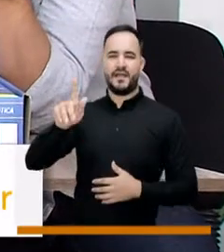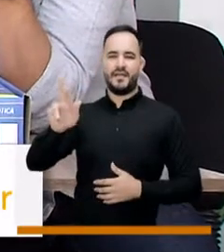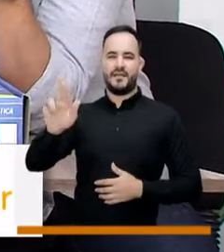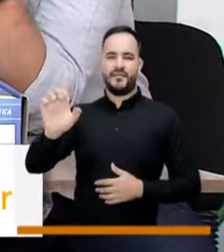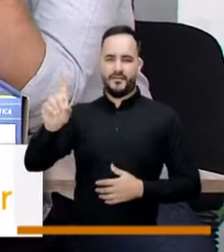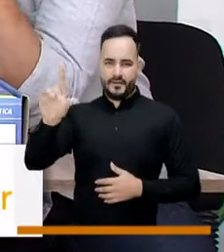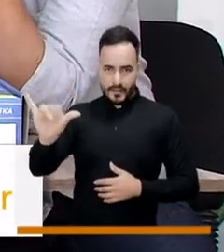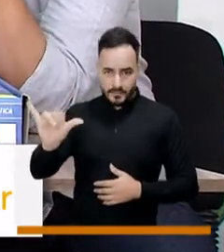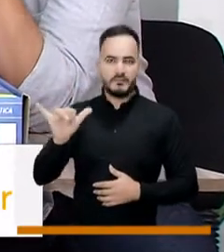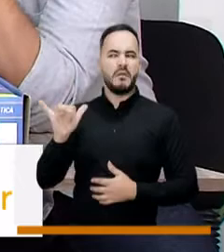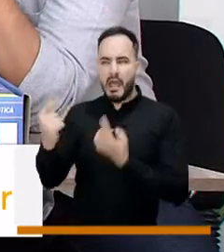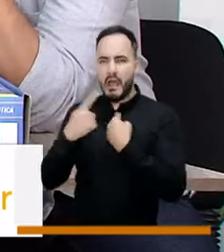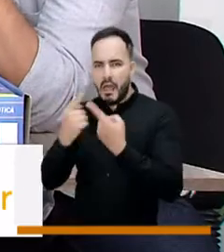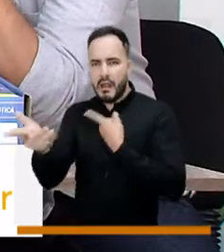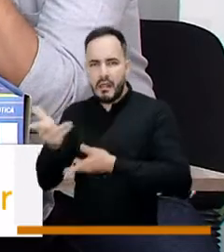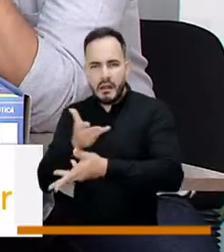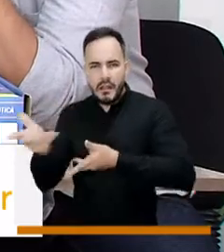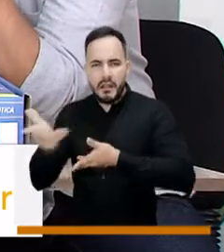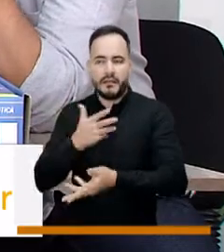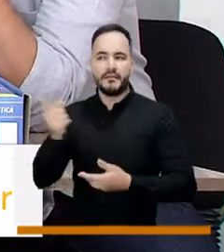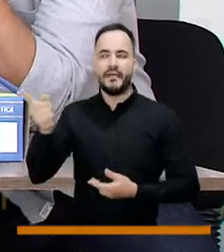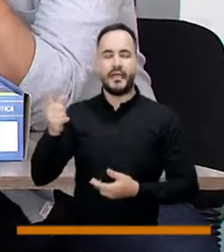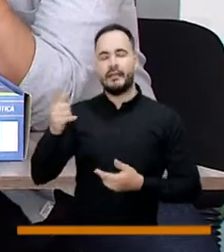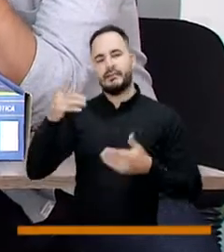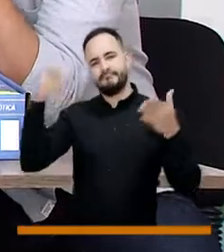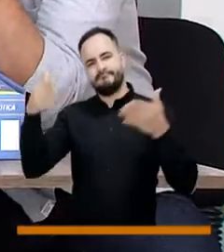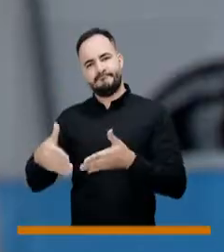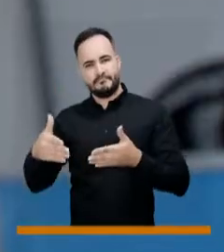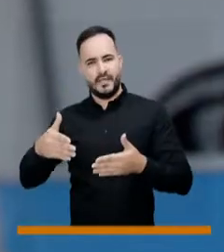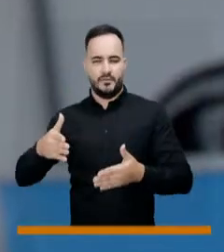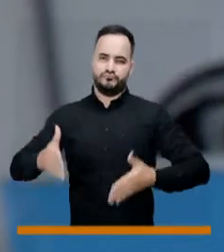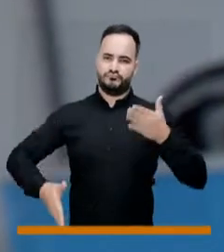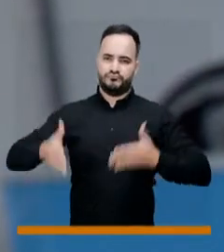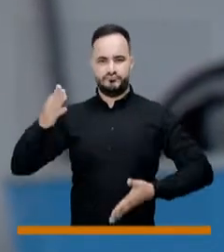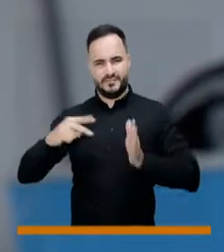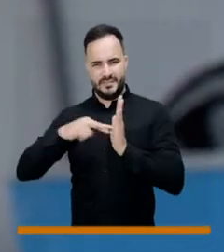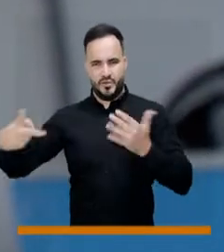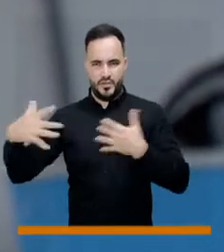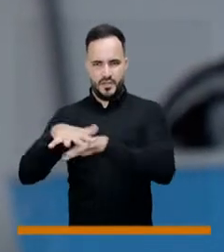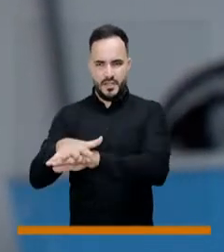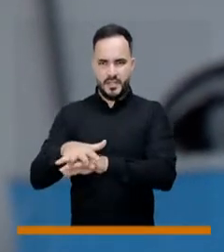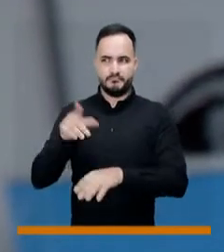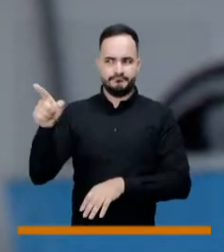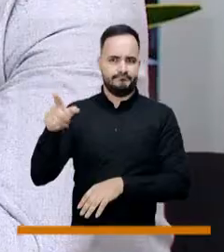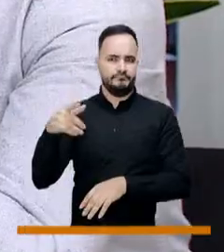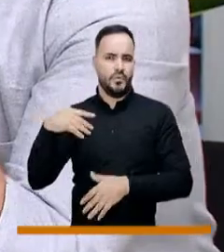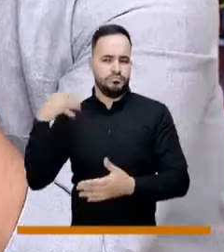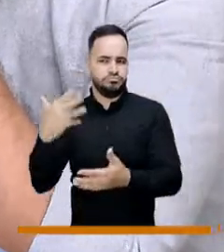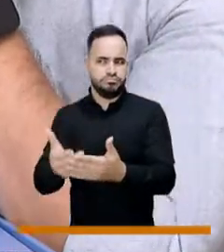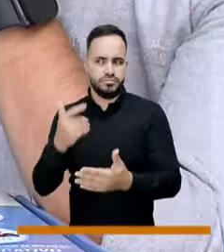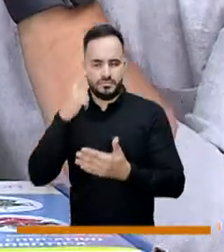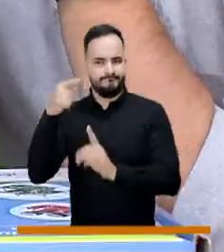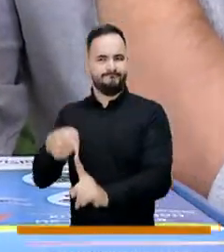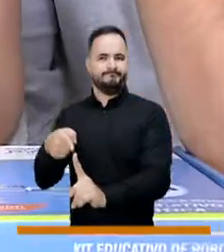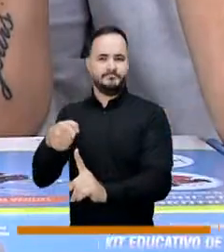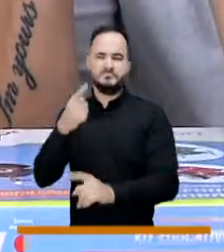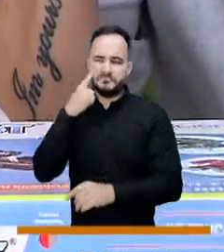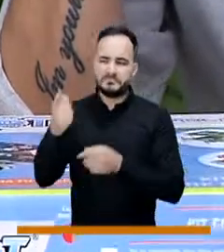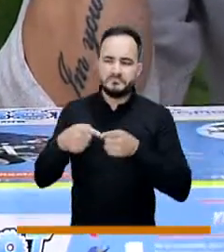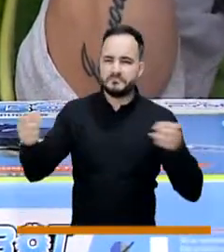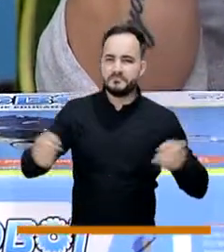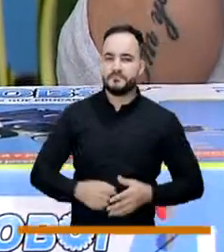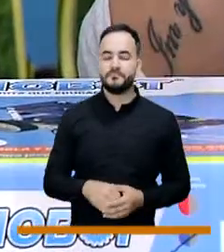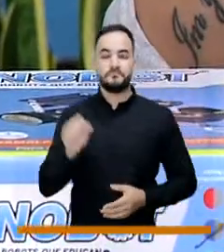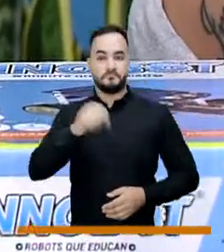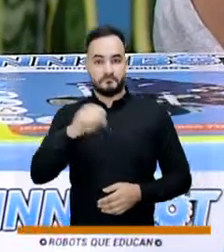compleja que teníamos de pronto en la mente de la robótica y la tecnología. ¿De qué se trata Pigmalión? Nosotros tenemos una oferta